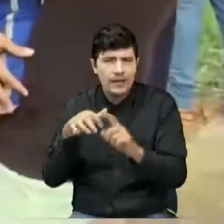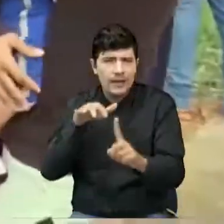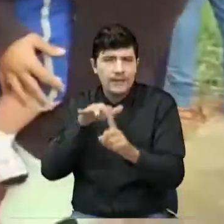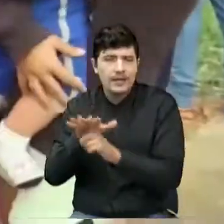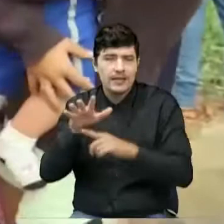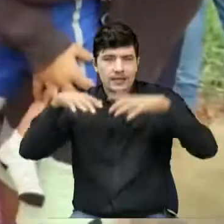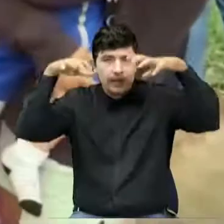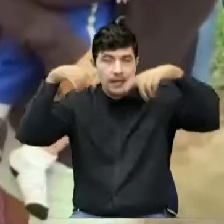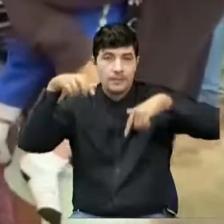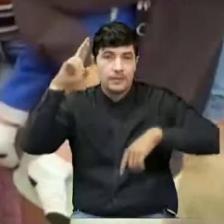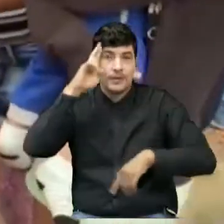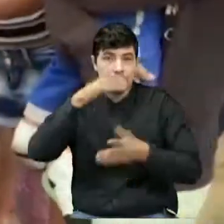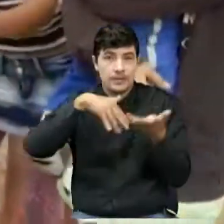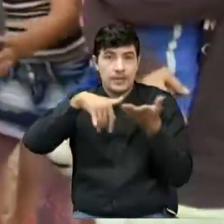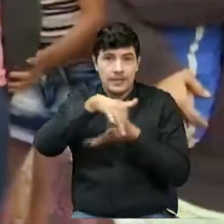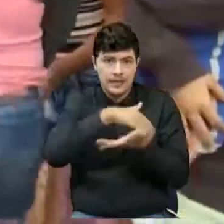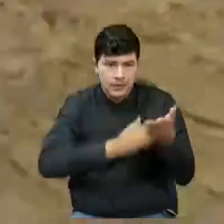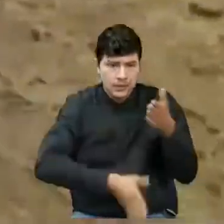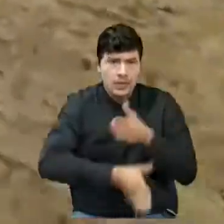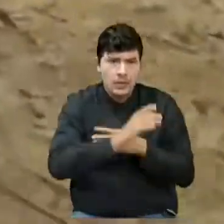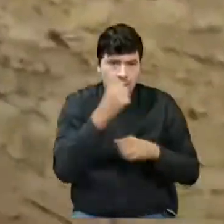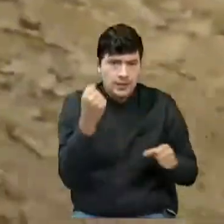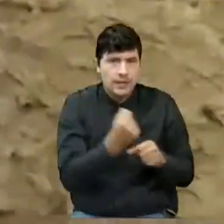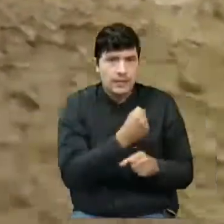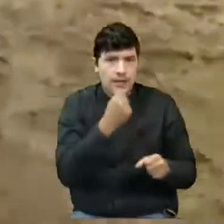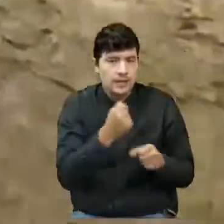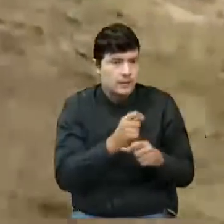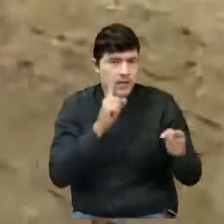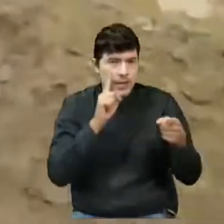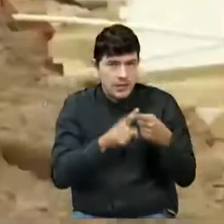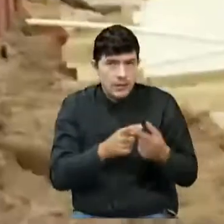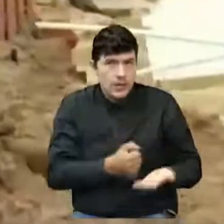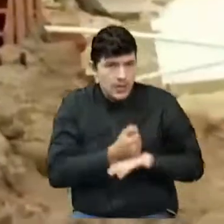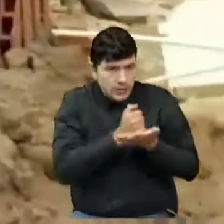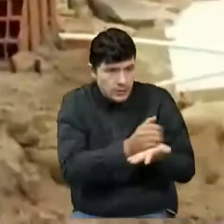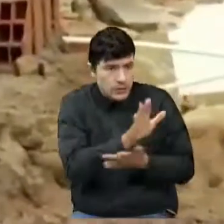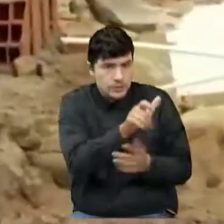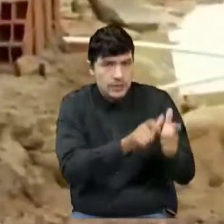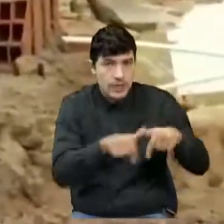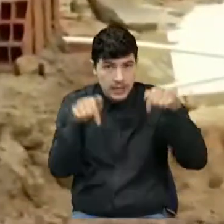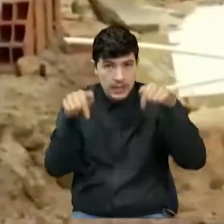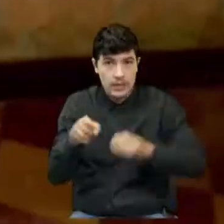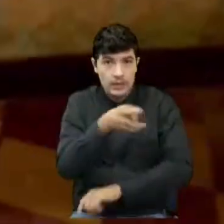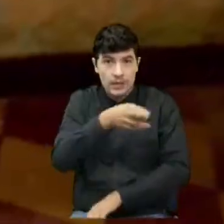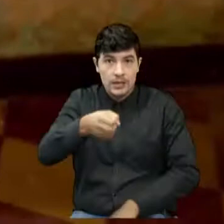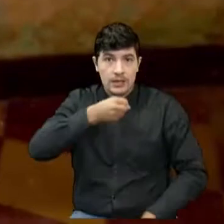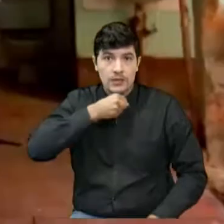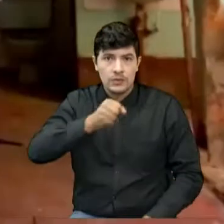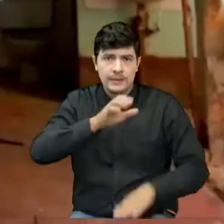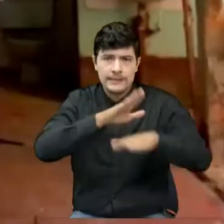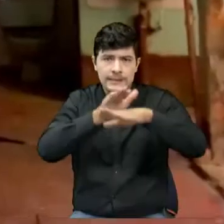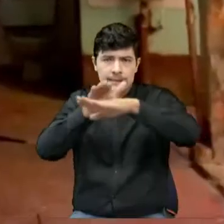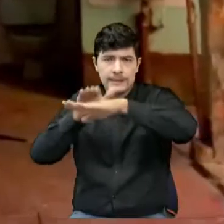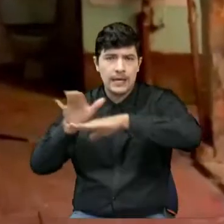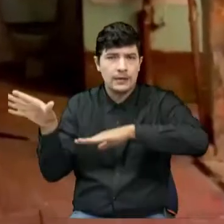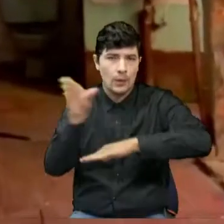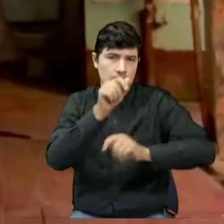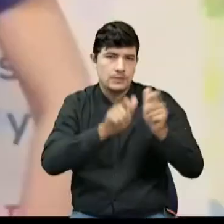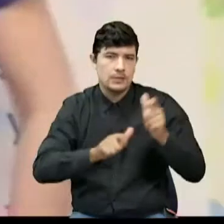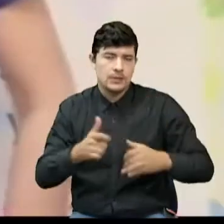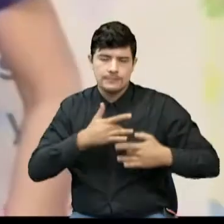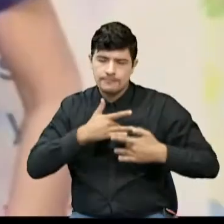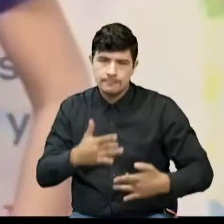todo. Por eso en Santander se sigue trabajando para ayudar a quien más lo necesita. Y hoy, a través de Oriente Noticias, hacemos un llamado a la